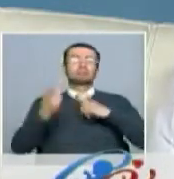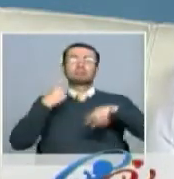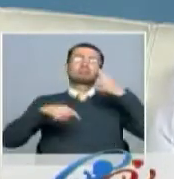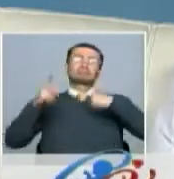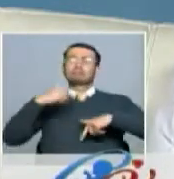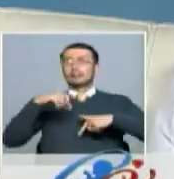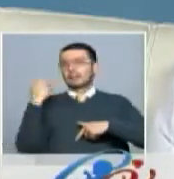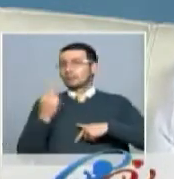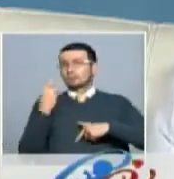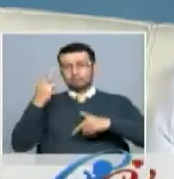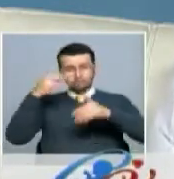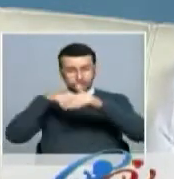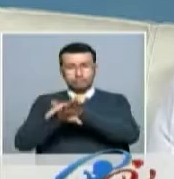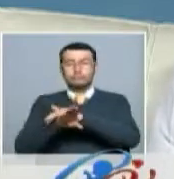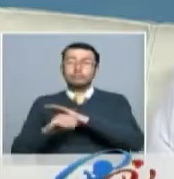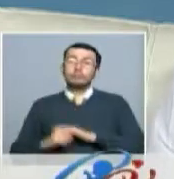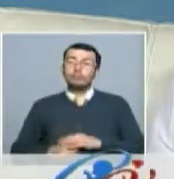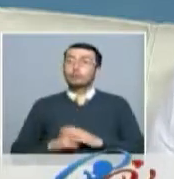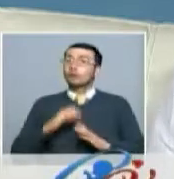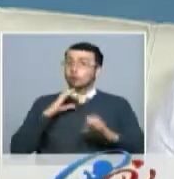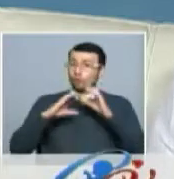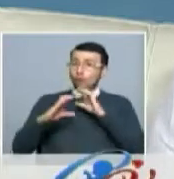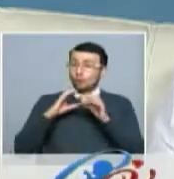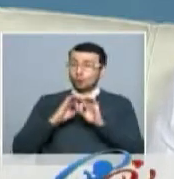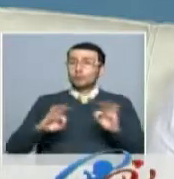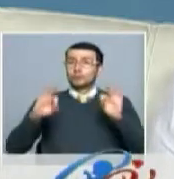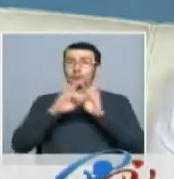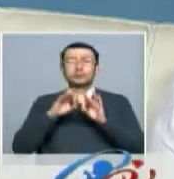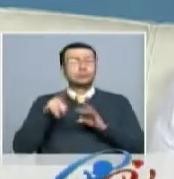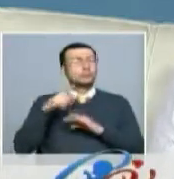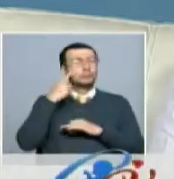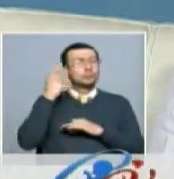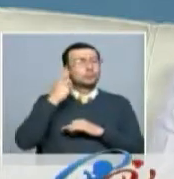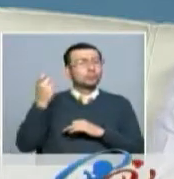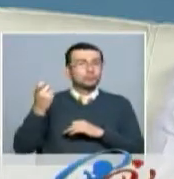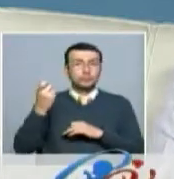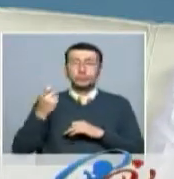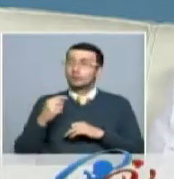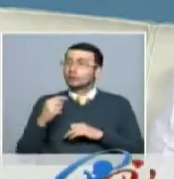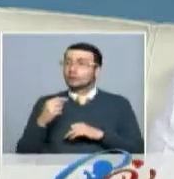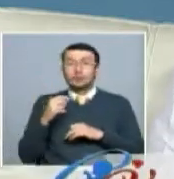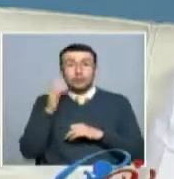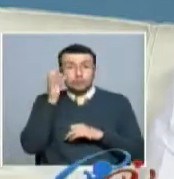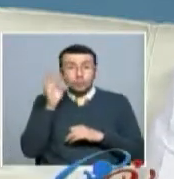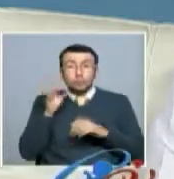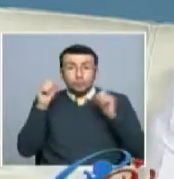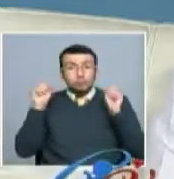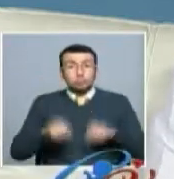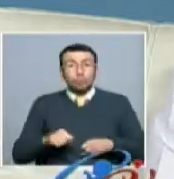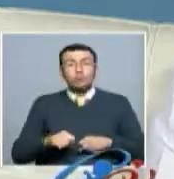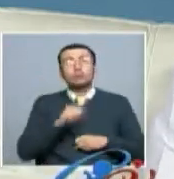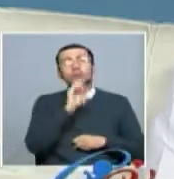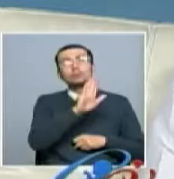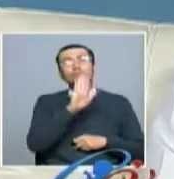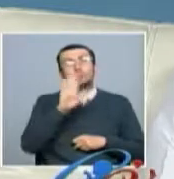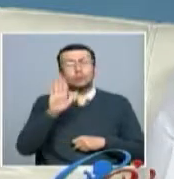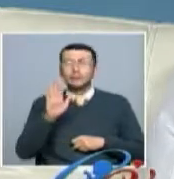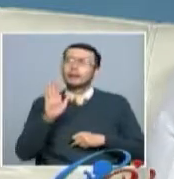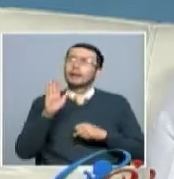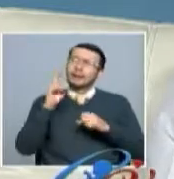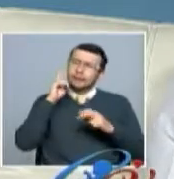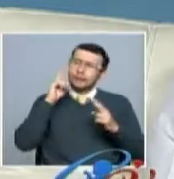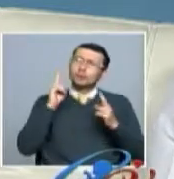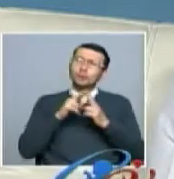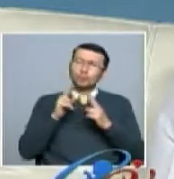a través de estos medios de comunicación para buscar la posibilidad que ustedes televidentes conozcan